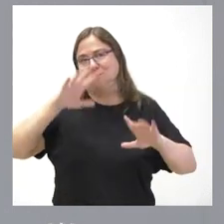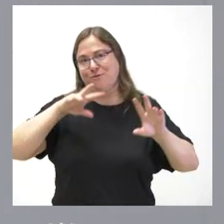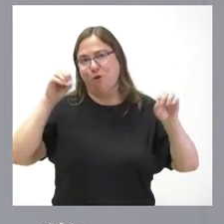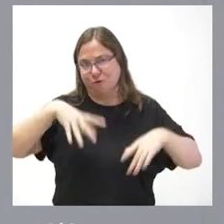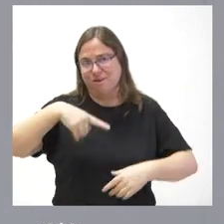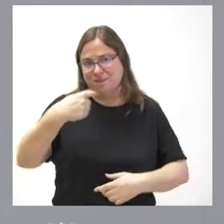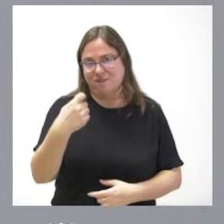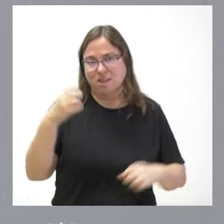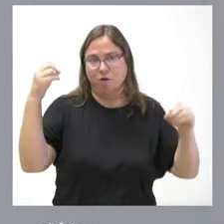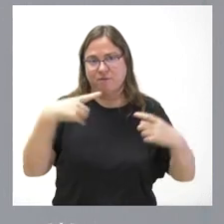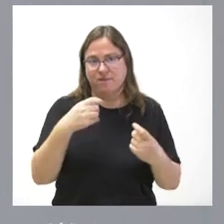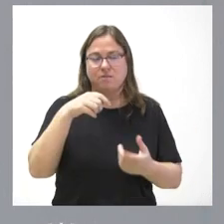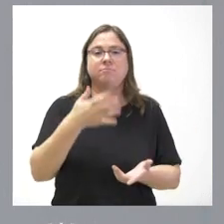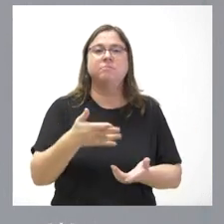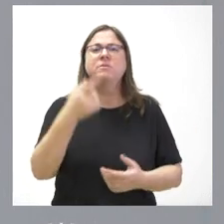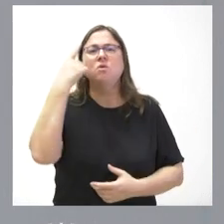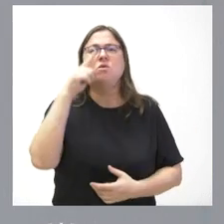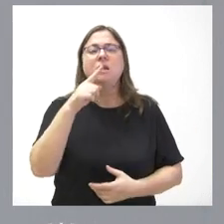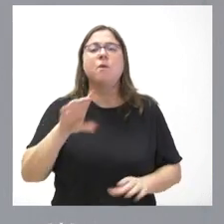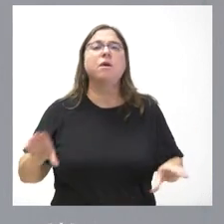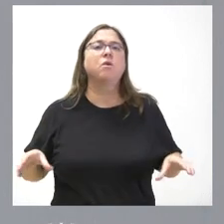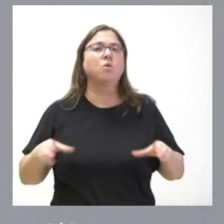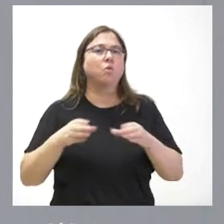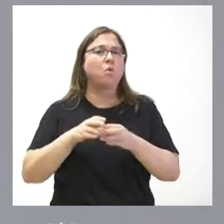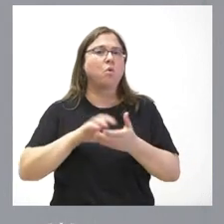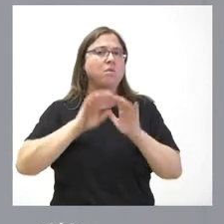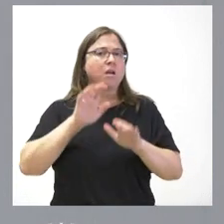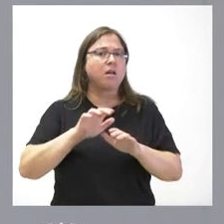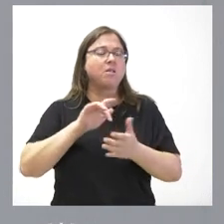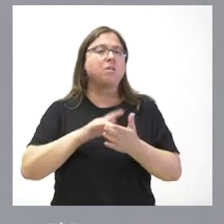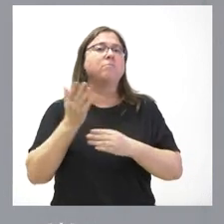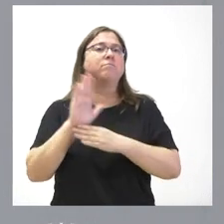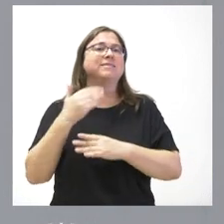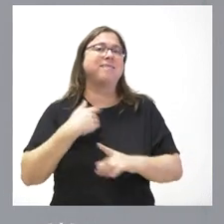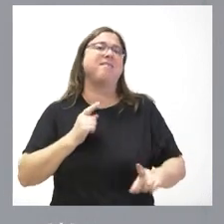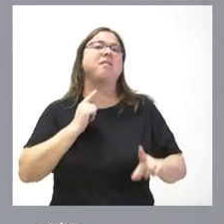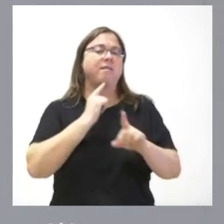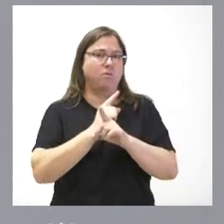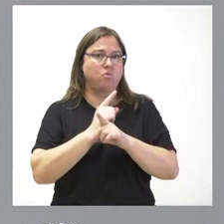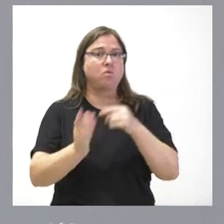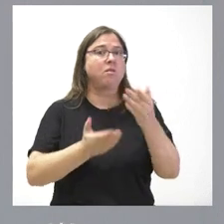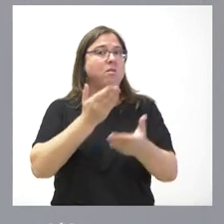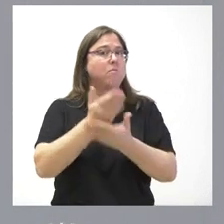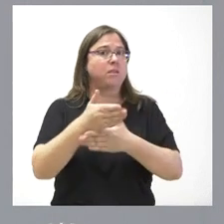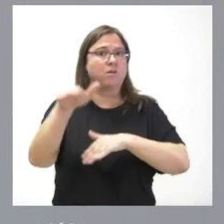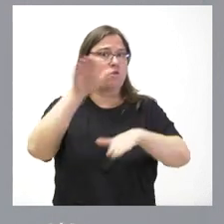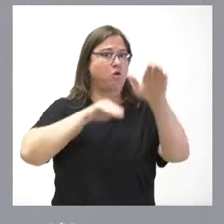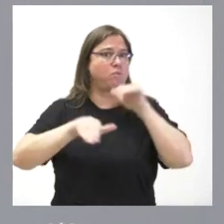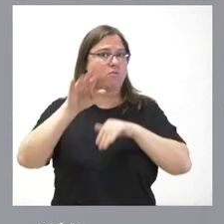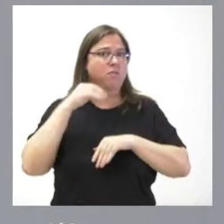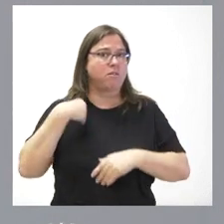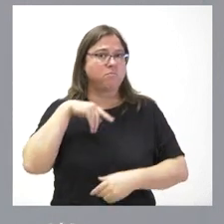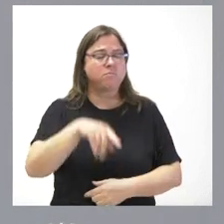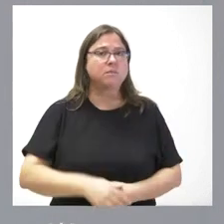punto de que saben ustedes que la junta de Castilla y león ha presentado un recurso pidiendo la convocatoria de esa conferencia de